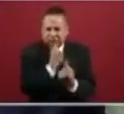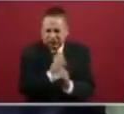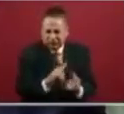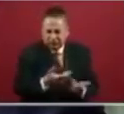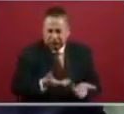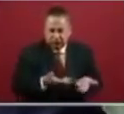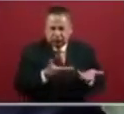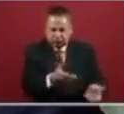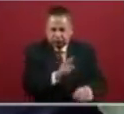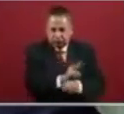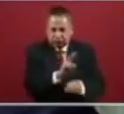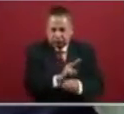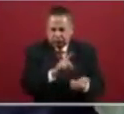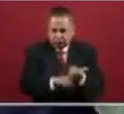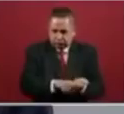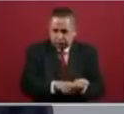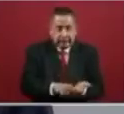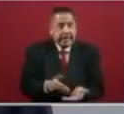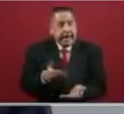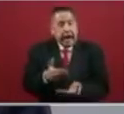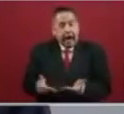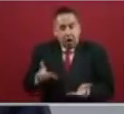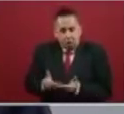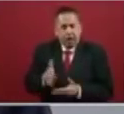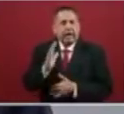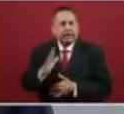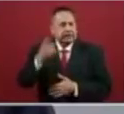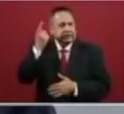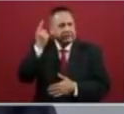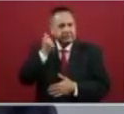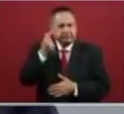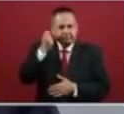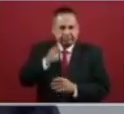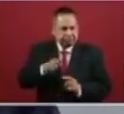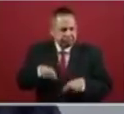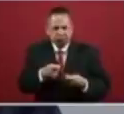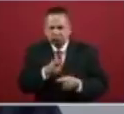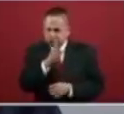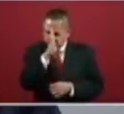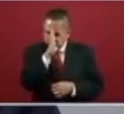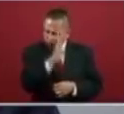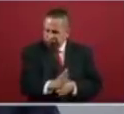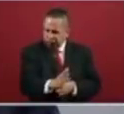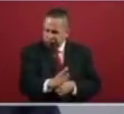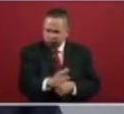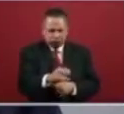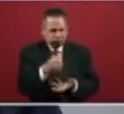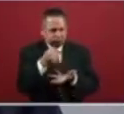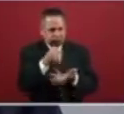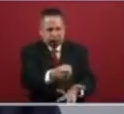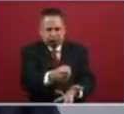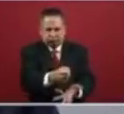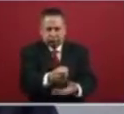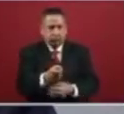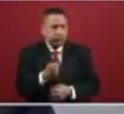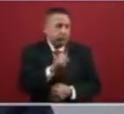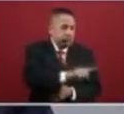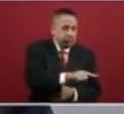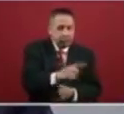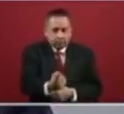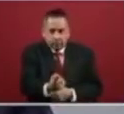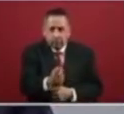infantiles reciben su beca de manera directa, sin